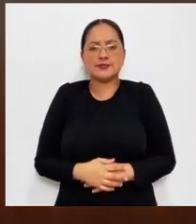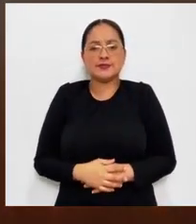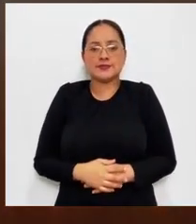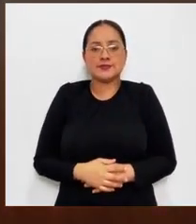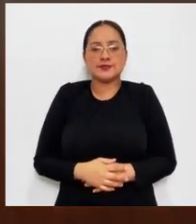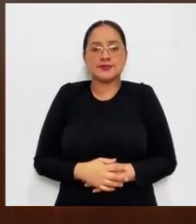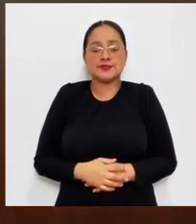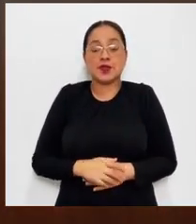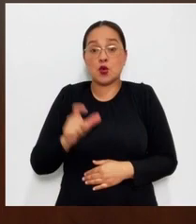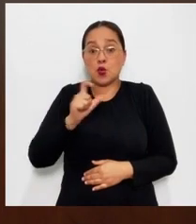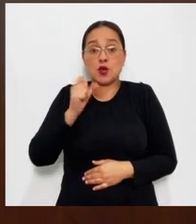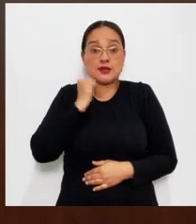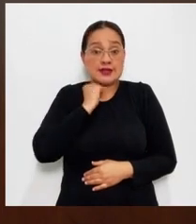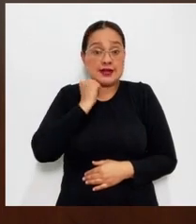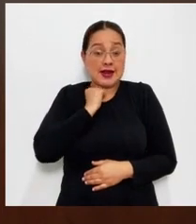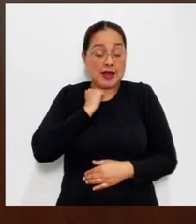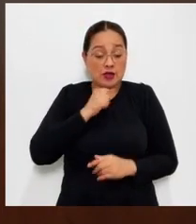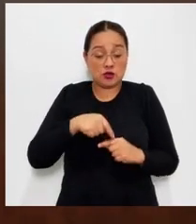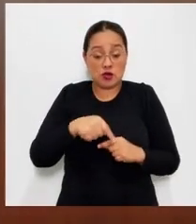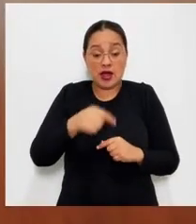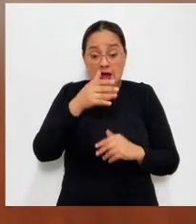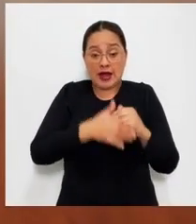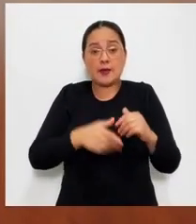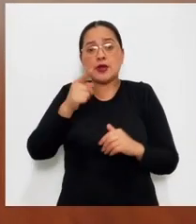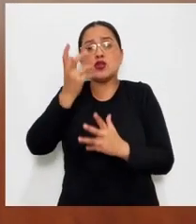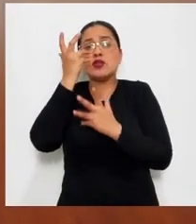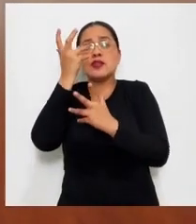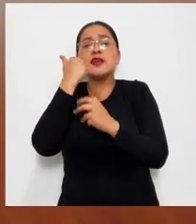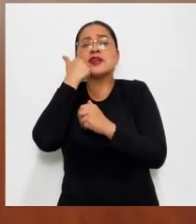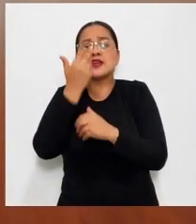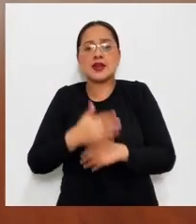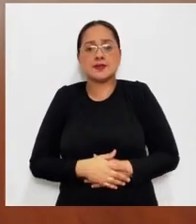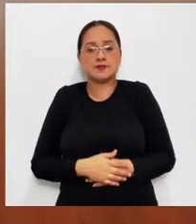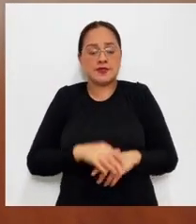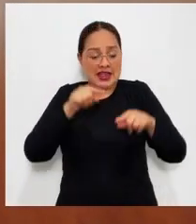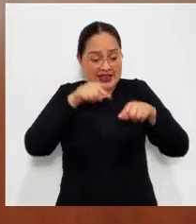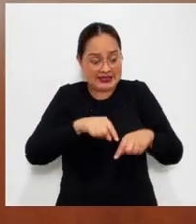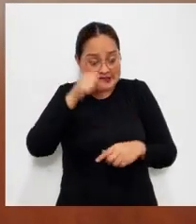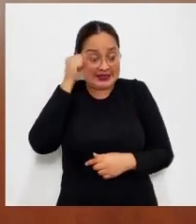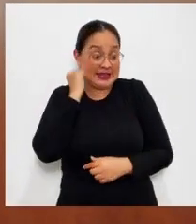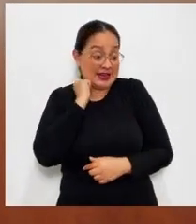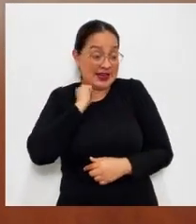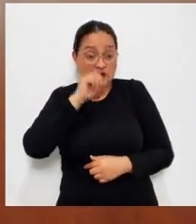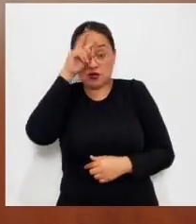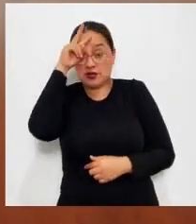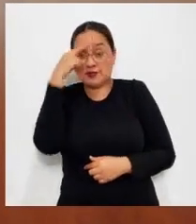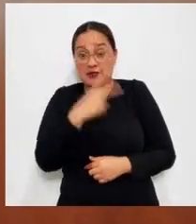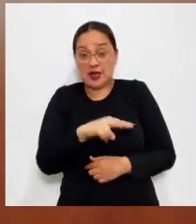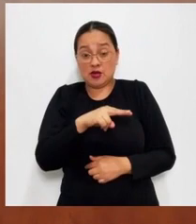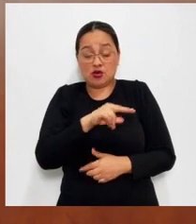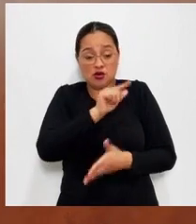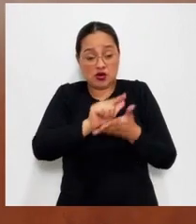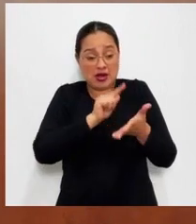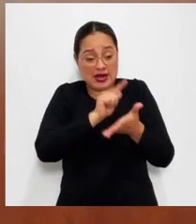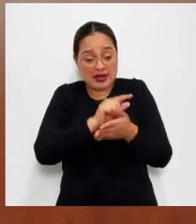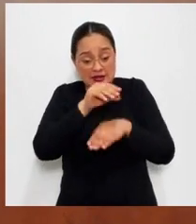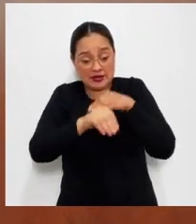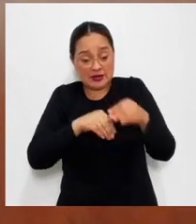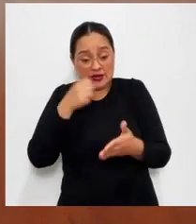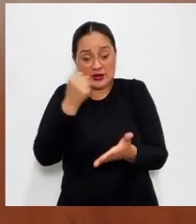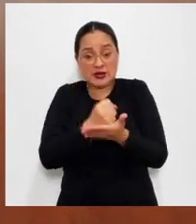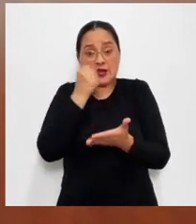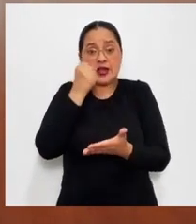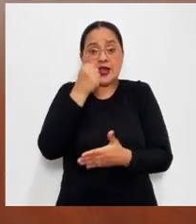¿A qué aspiras cuando termines tu periodo como senadora? Aspiro a dejar en el Senado de la República esa legislación que